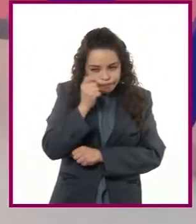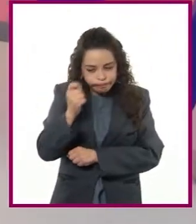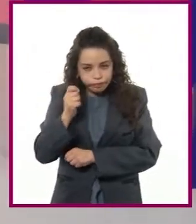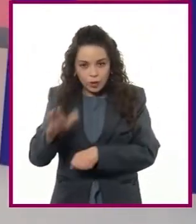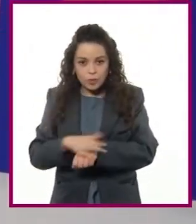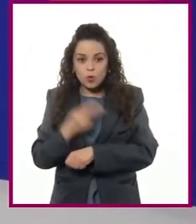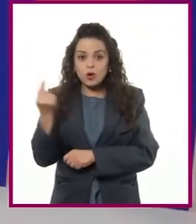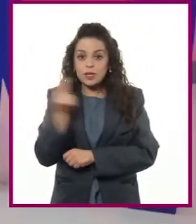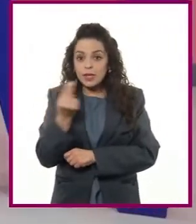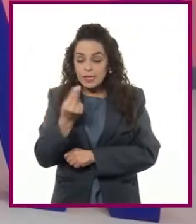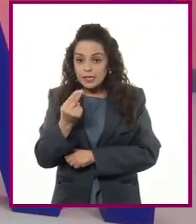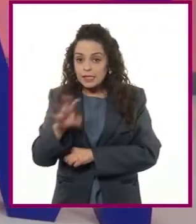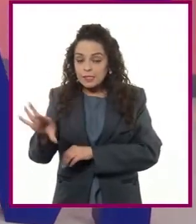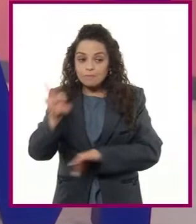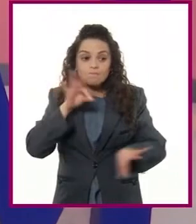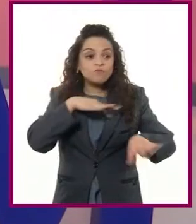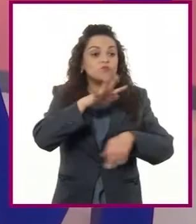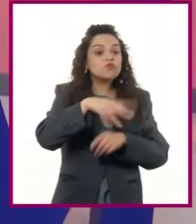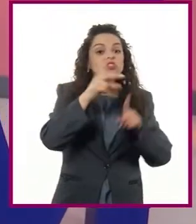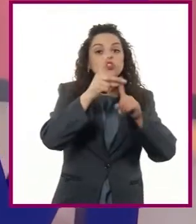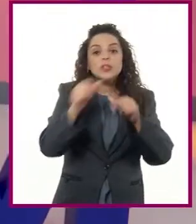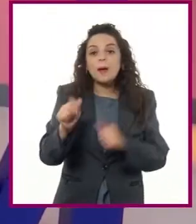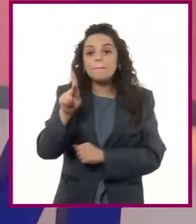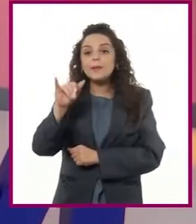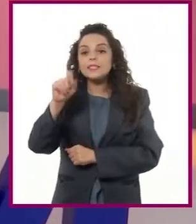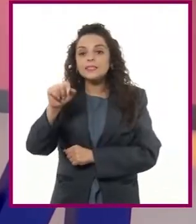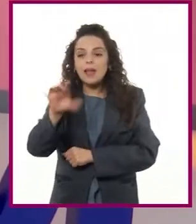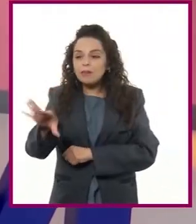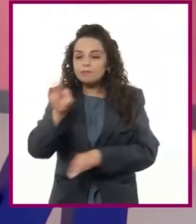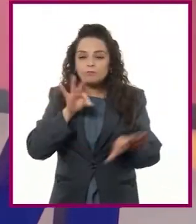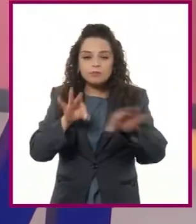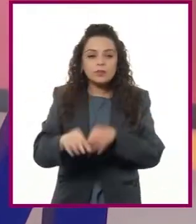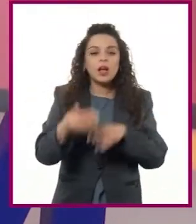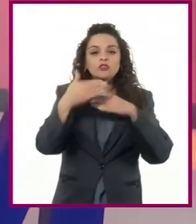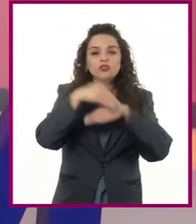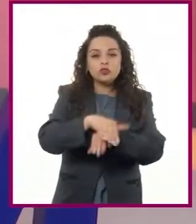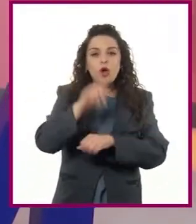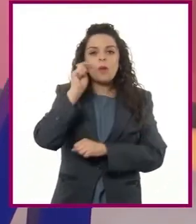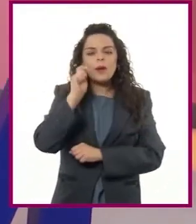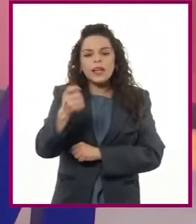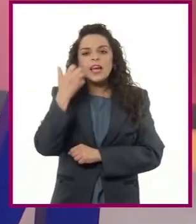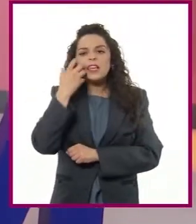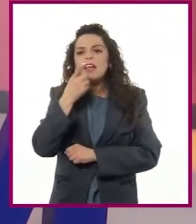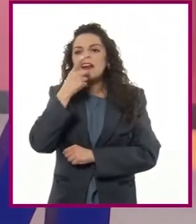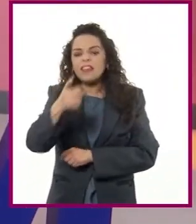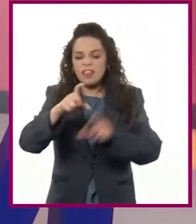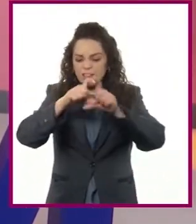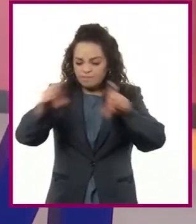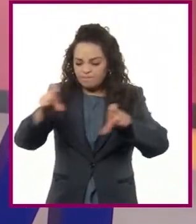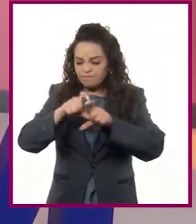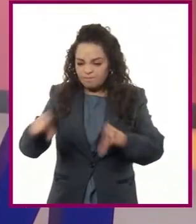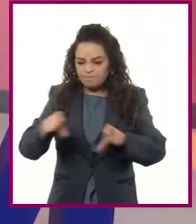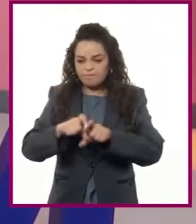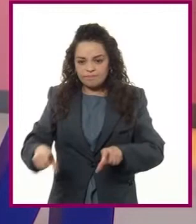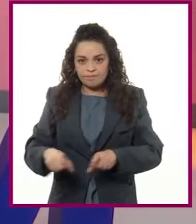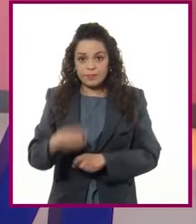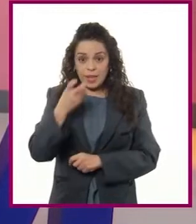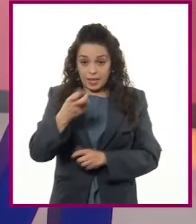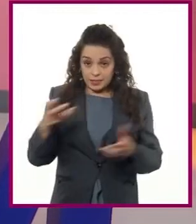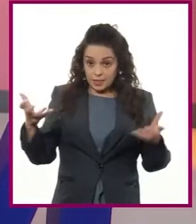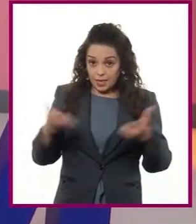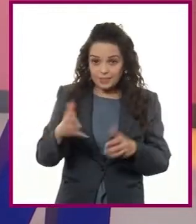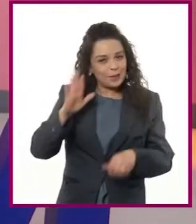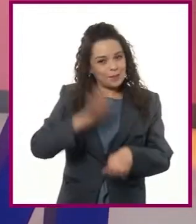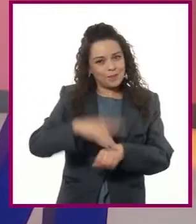necesitamos escudriñar las pistas y razonar acerca de los significados que se esconden. Al realizar este procedimiento, es